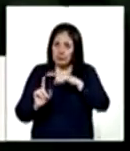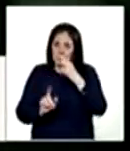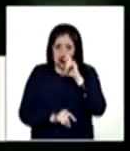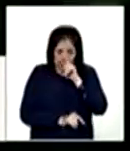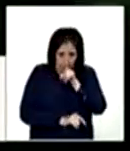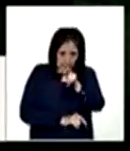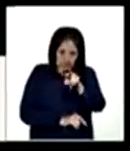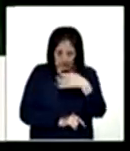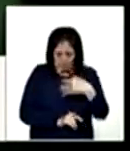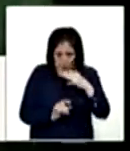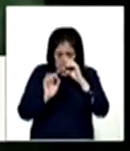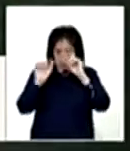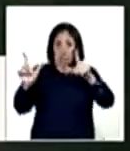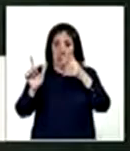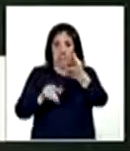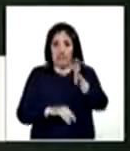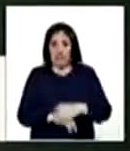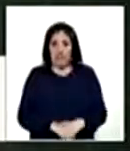terrorífica sorpresa.